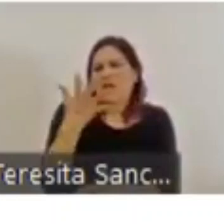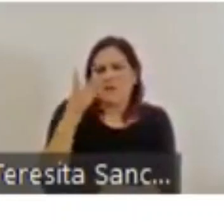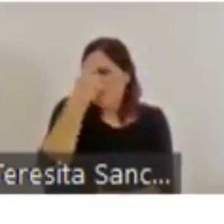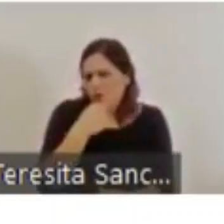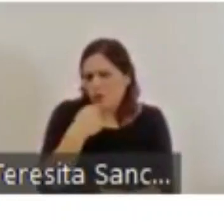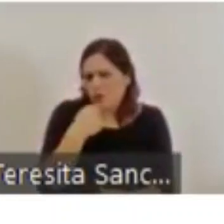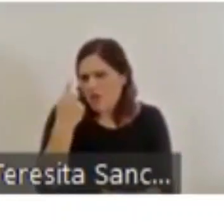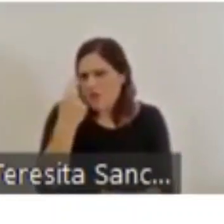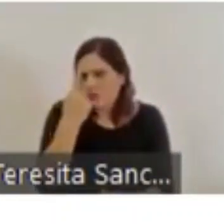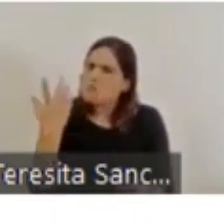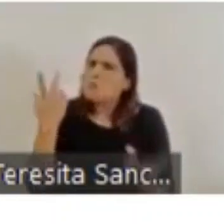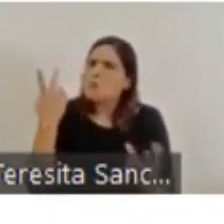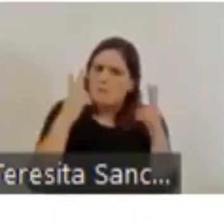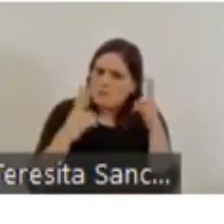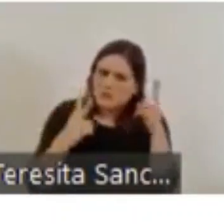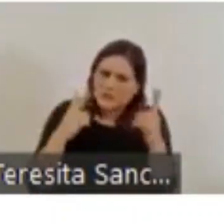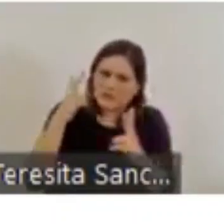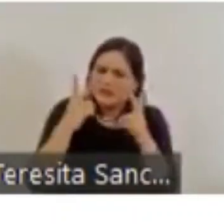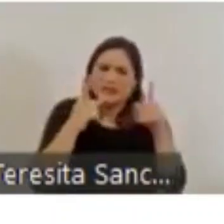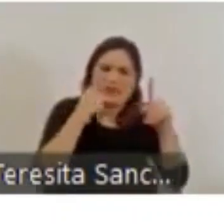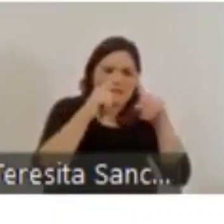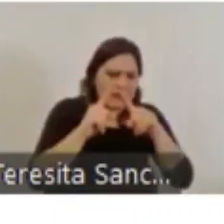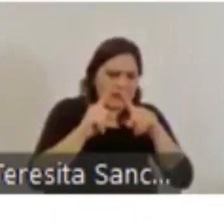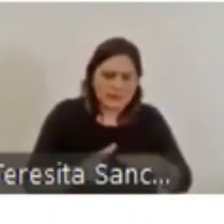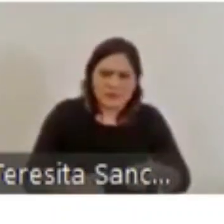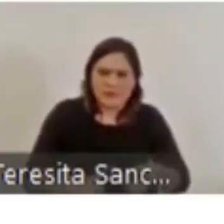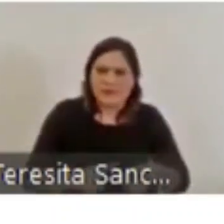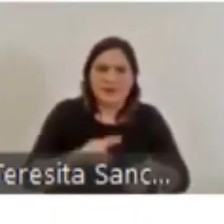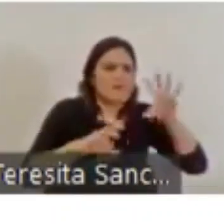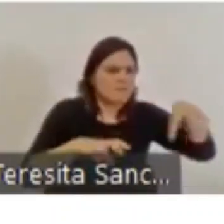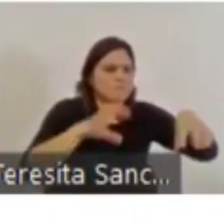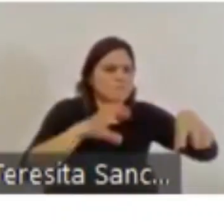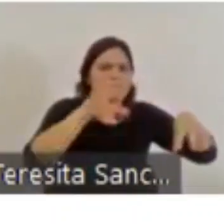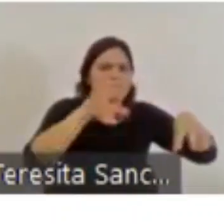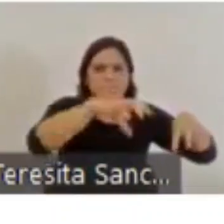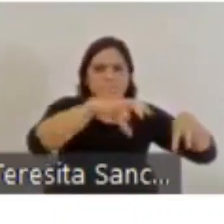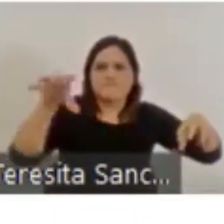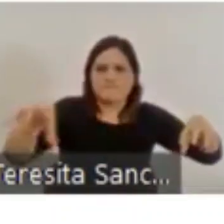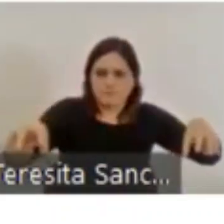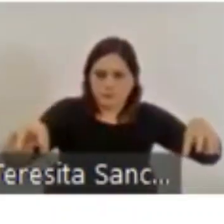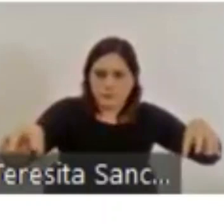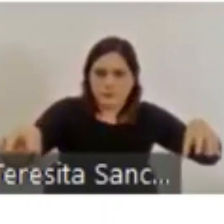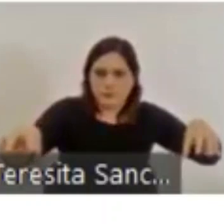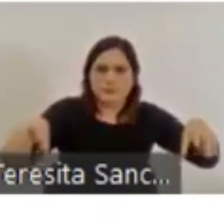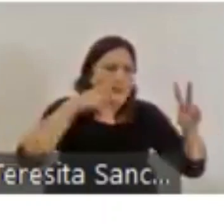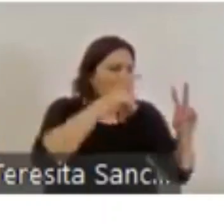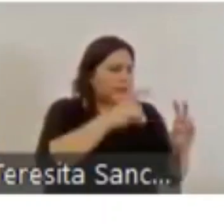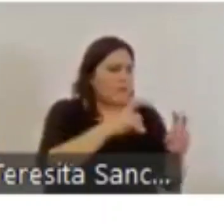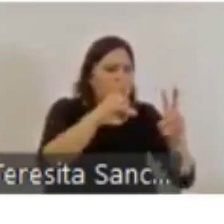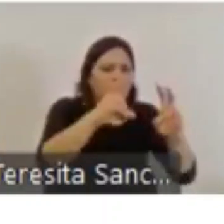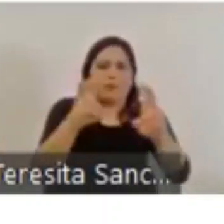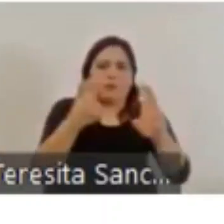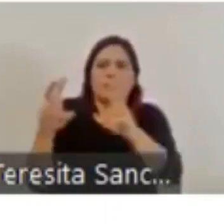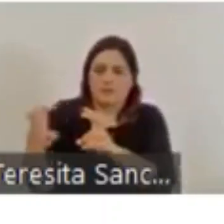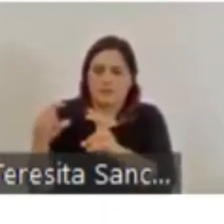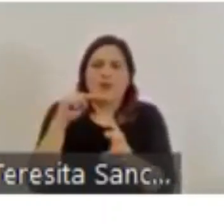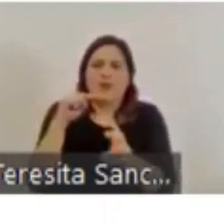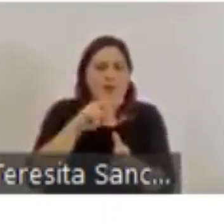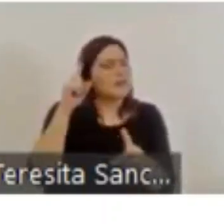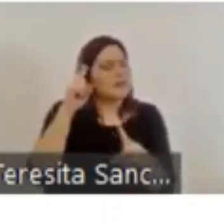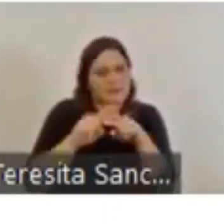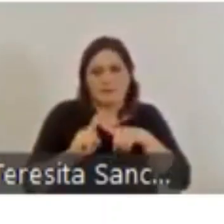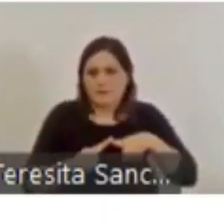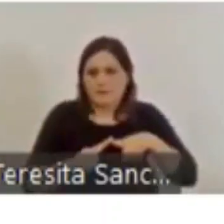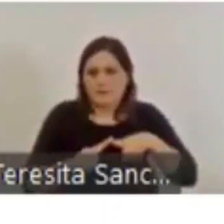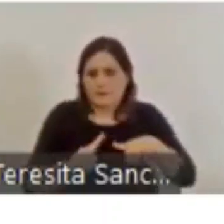van visitando cada uno de los módulos que tiene este parque temático.